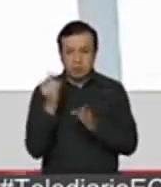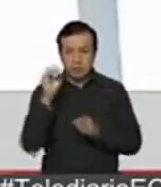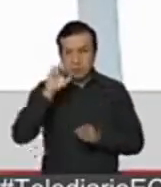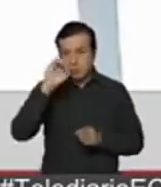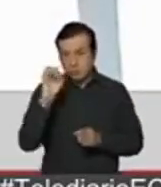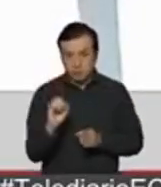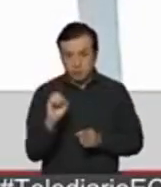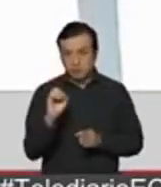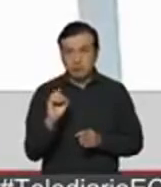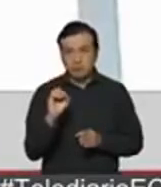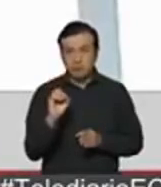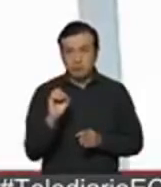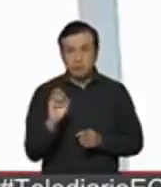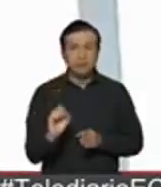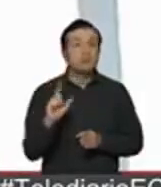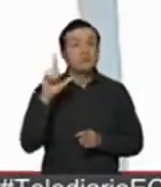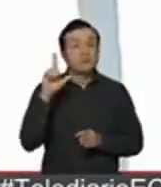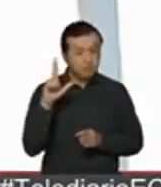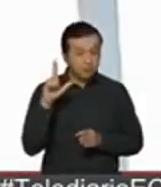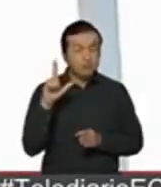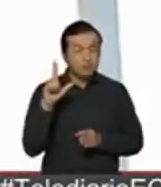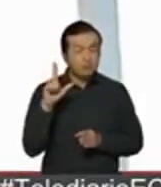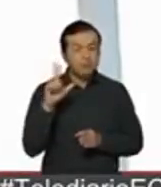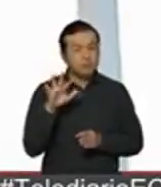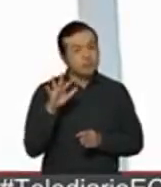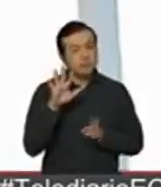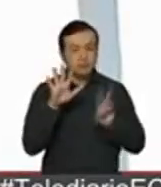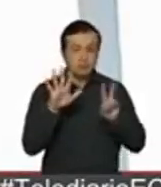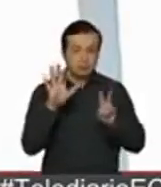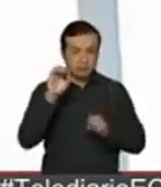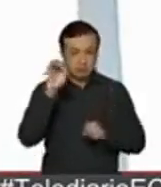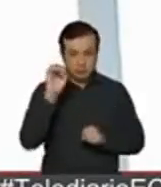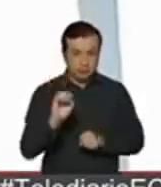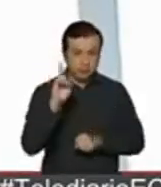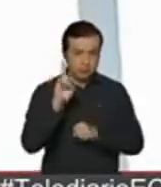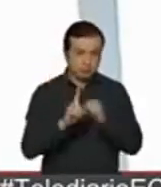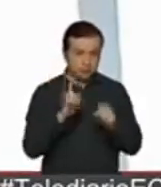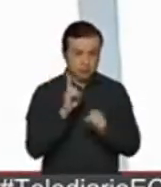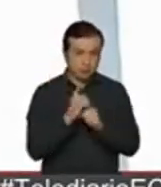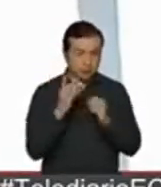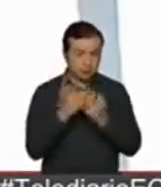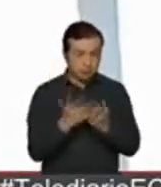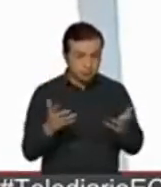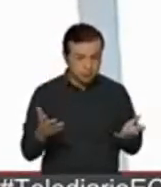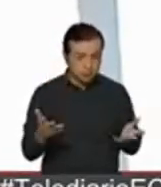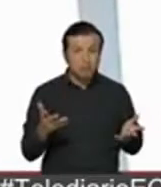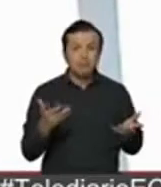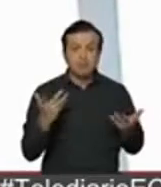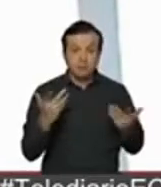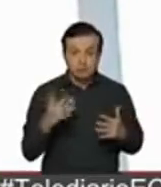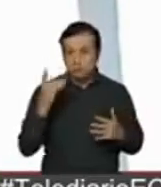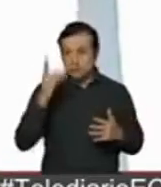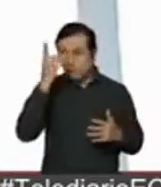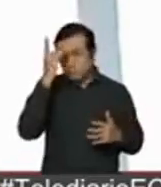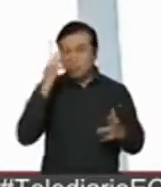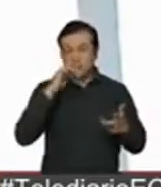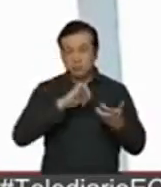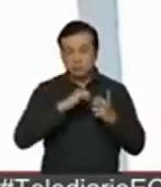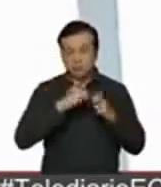interés también relativamente alta, también en el orden del 7% anual. Entonces, esas amortizaciones de deudas van a implicar